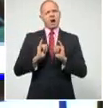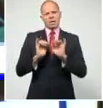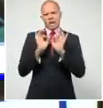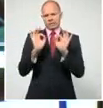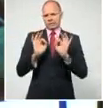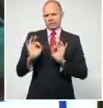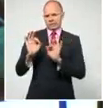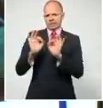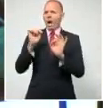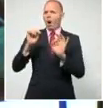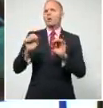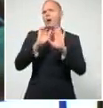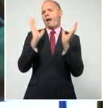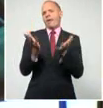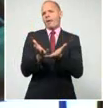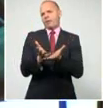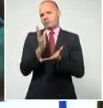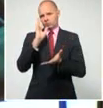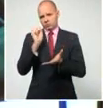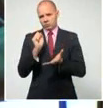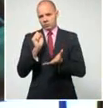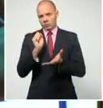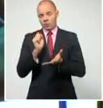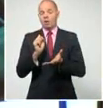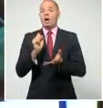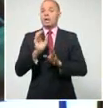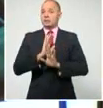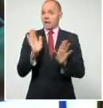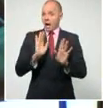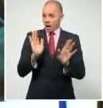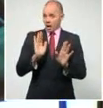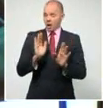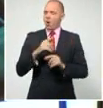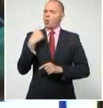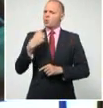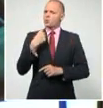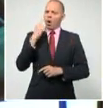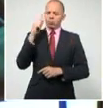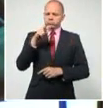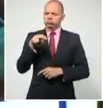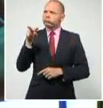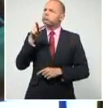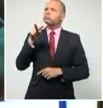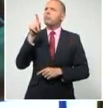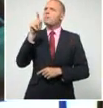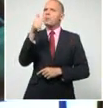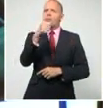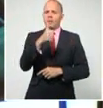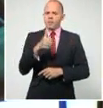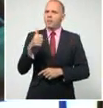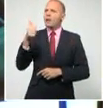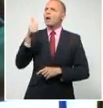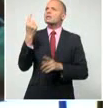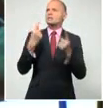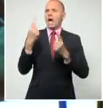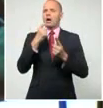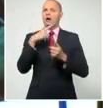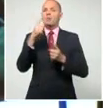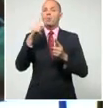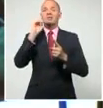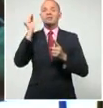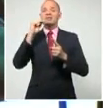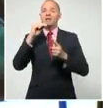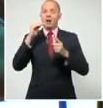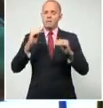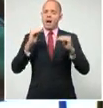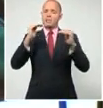resultados de esta visita nosotros terminamos prácticamente al hospital quedan al servicio del primer piso por